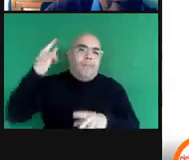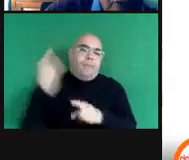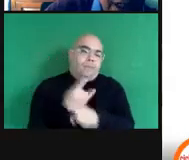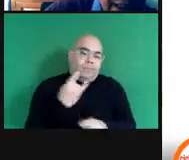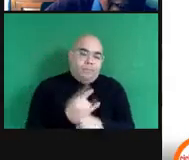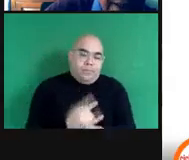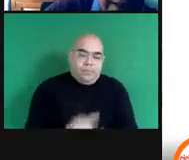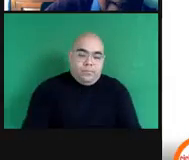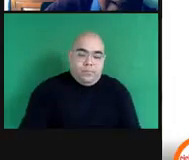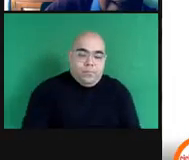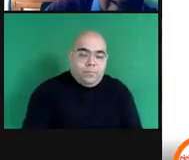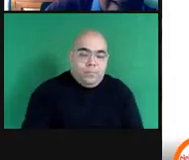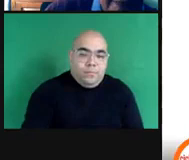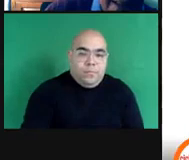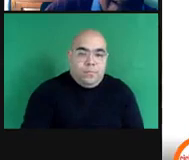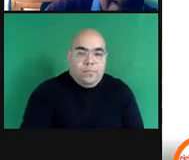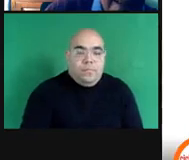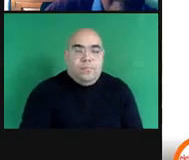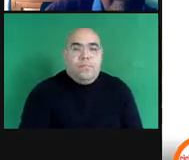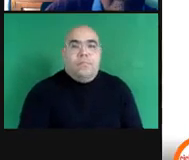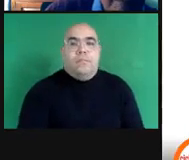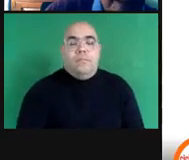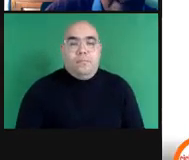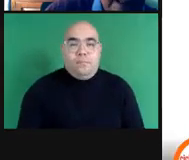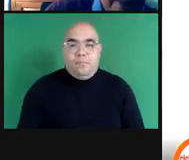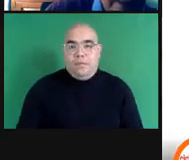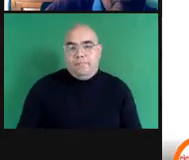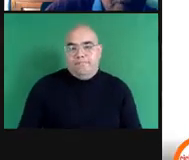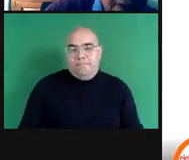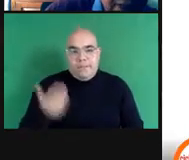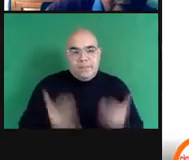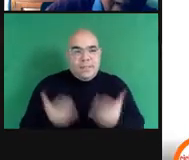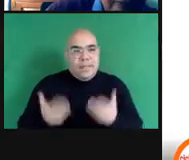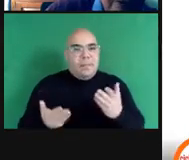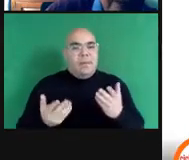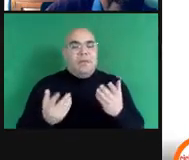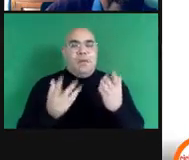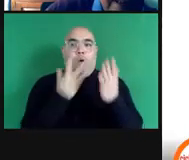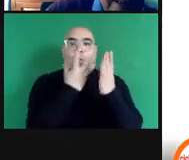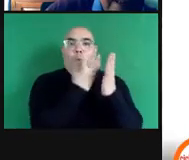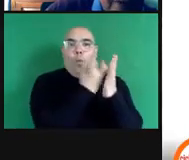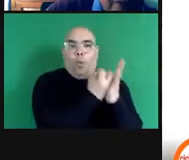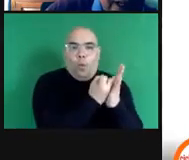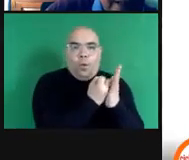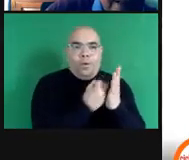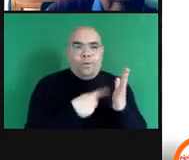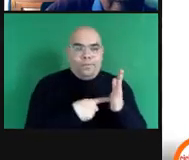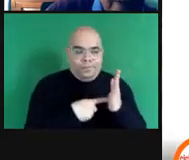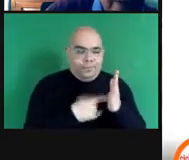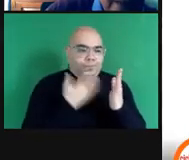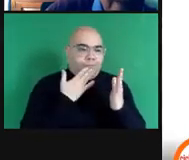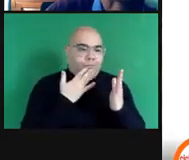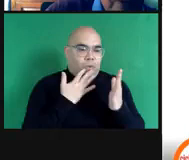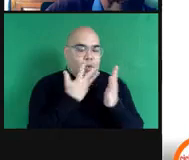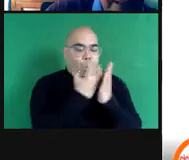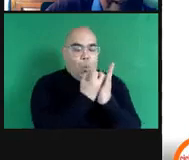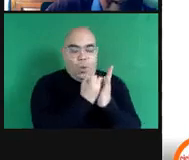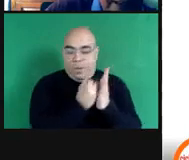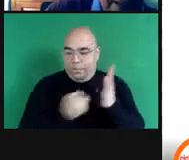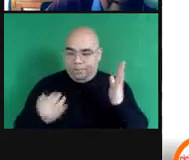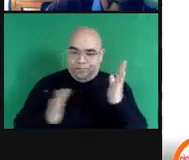algunos aglutinantes que mantienen, que van absorbiendo, dijéramos, el colorante o la